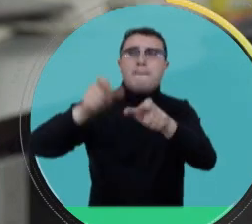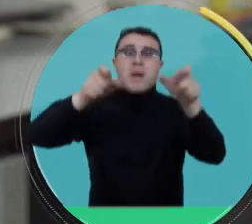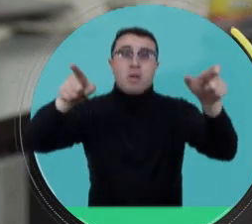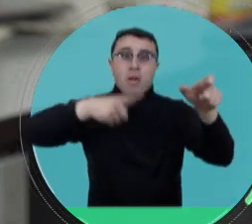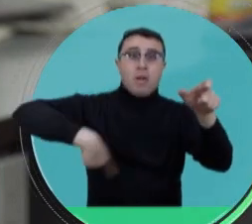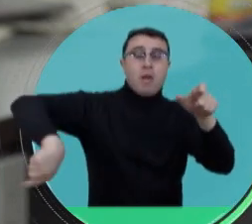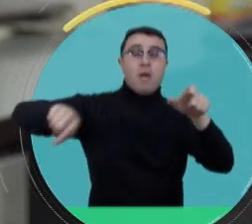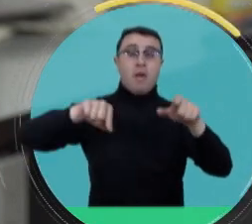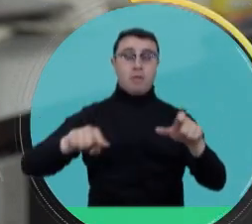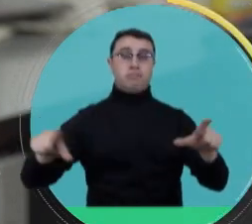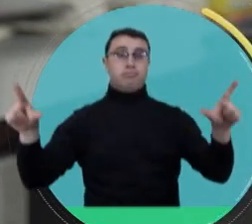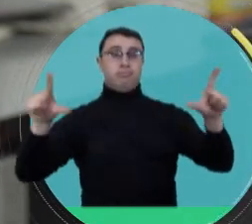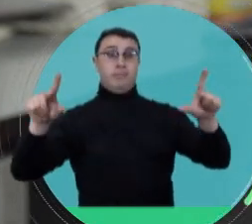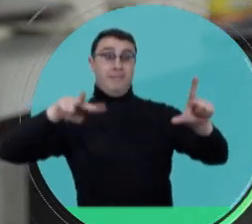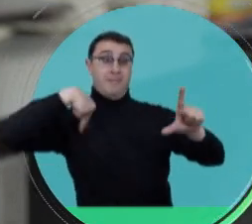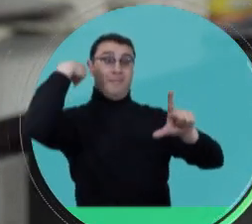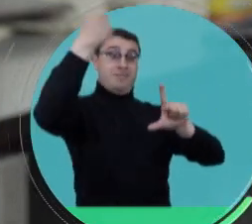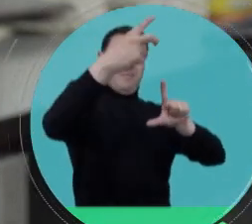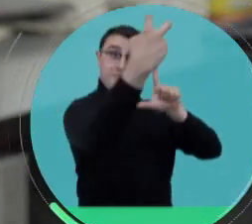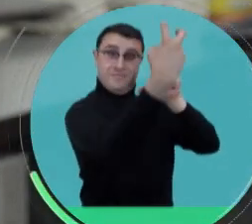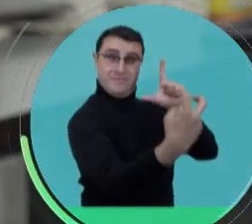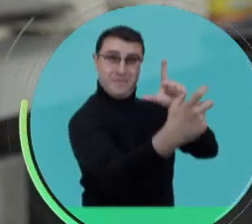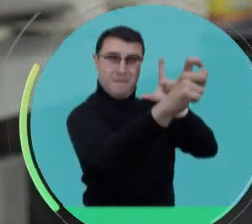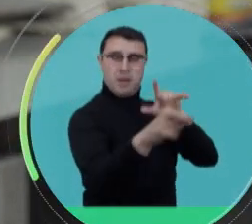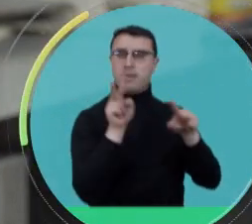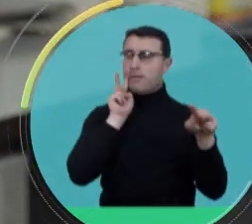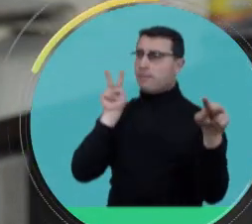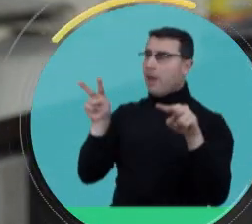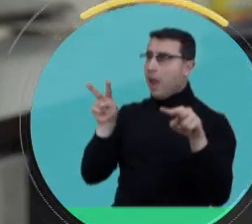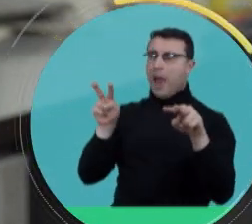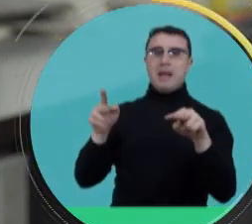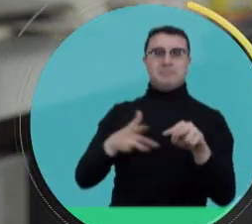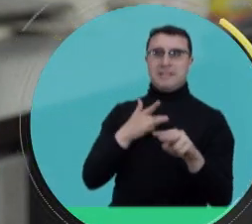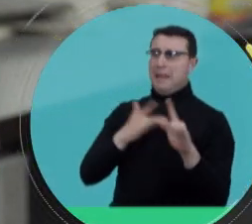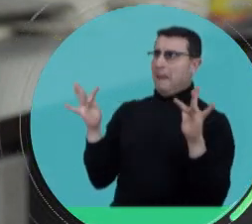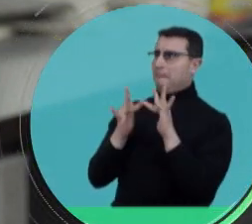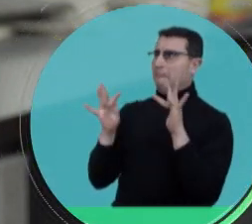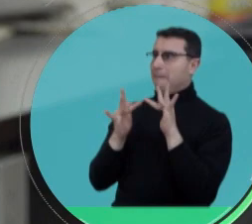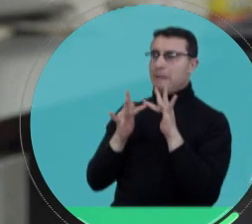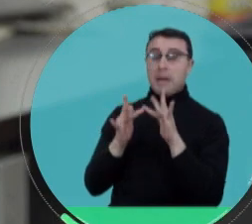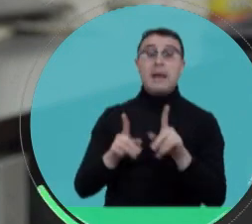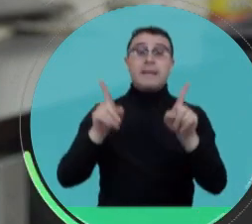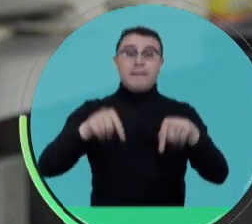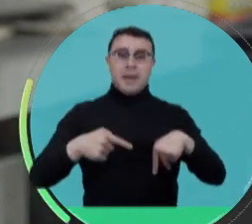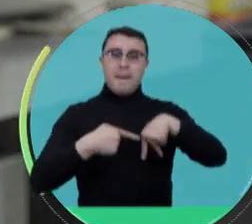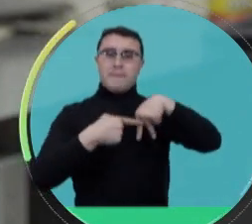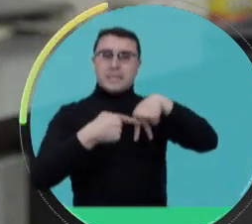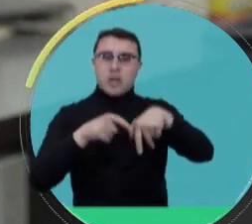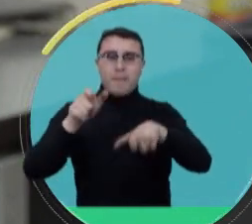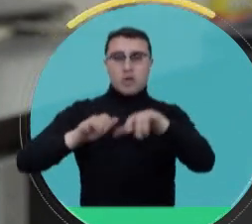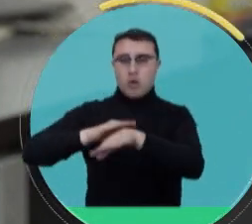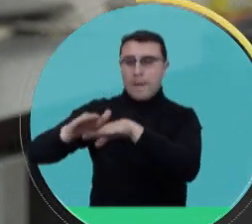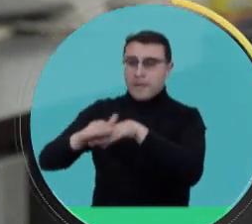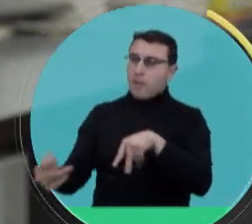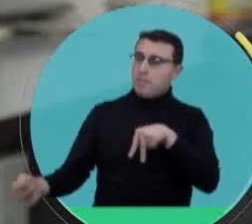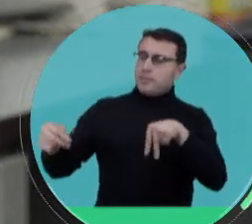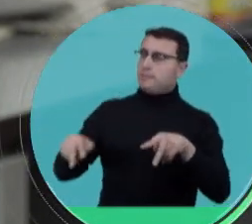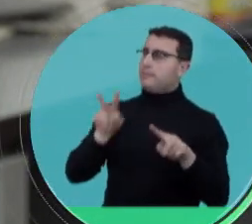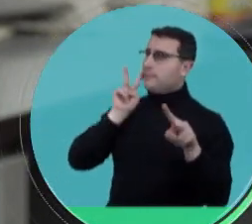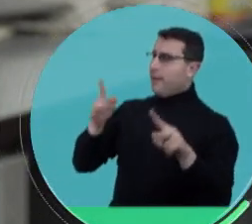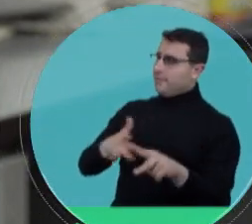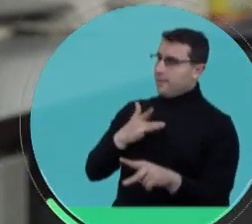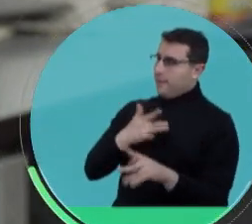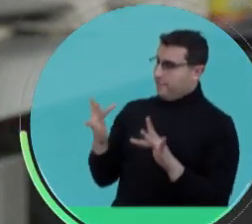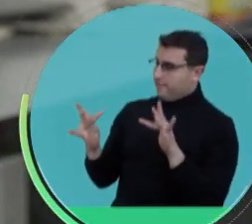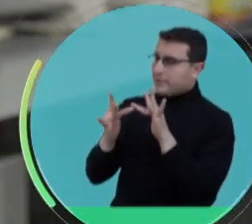una participación con el televidente que está el otro lado de de la pantalla y con las los presentadores y los